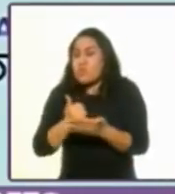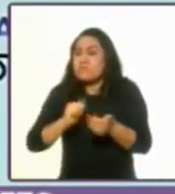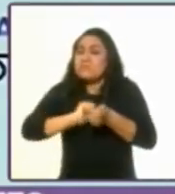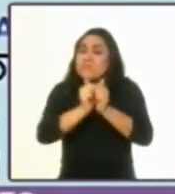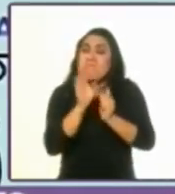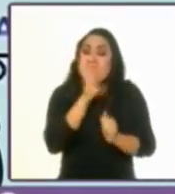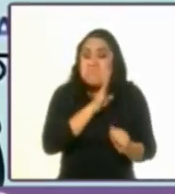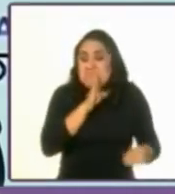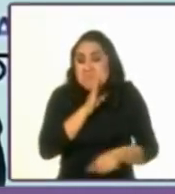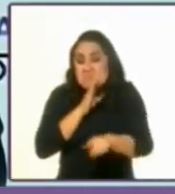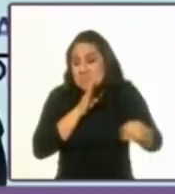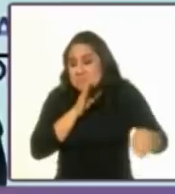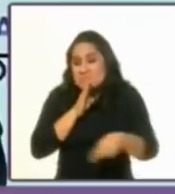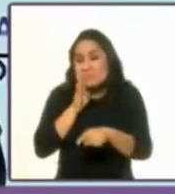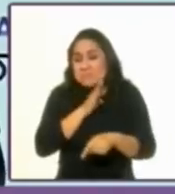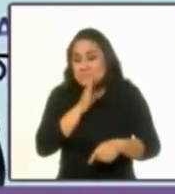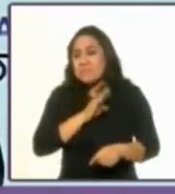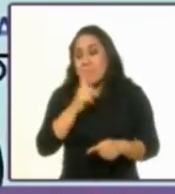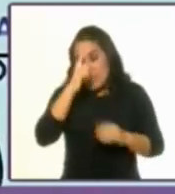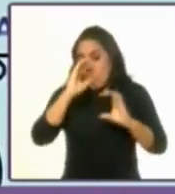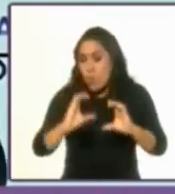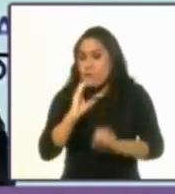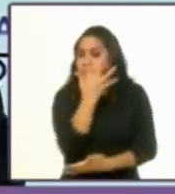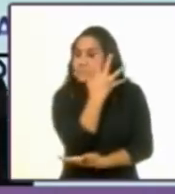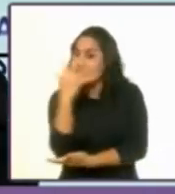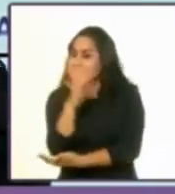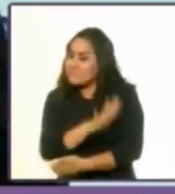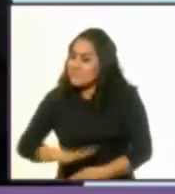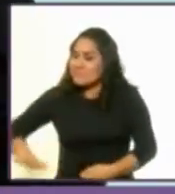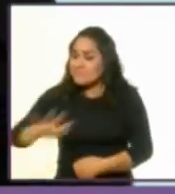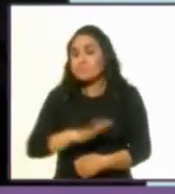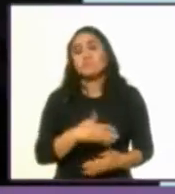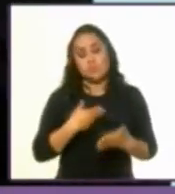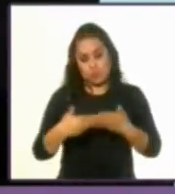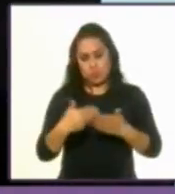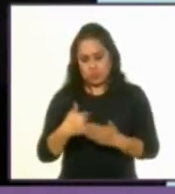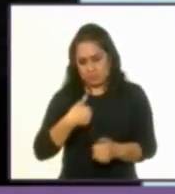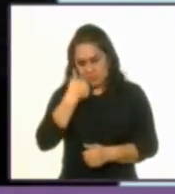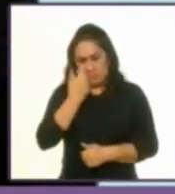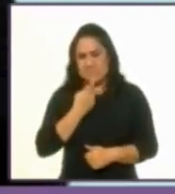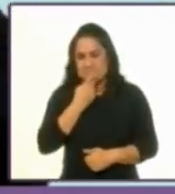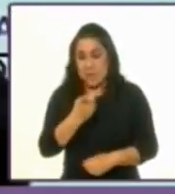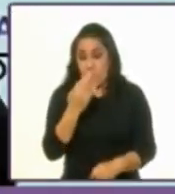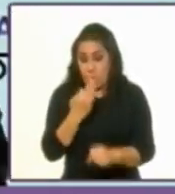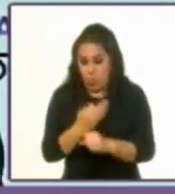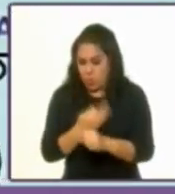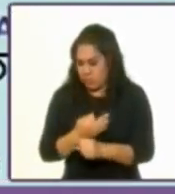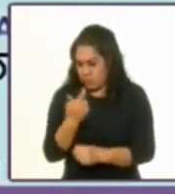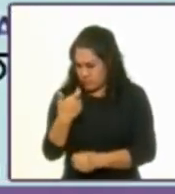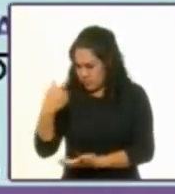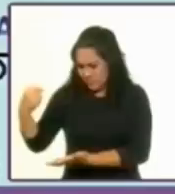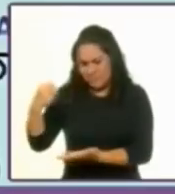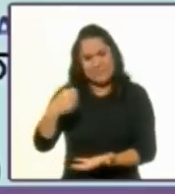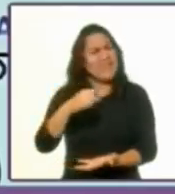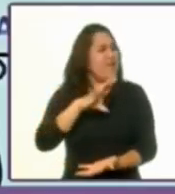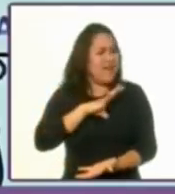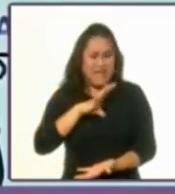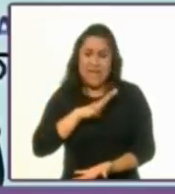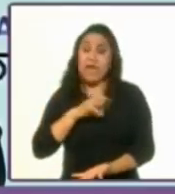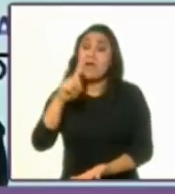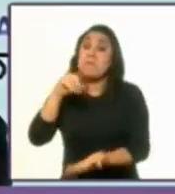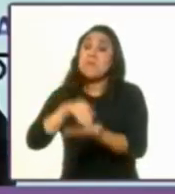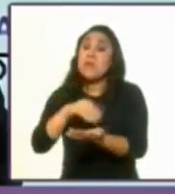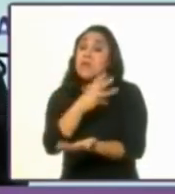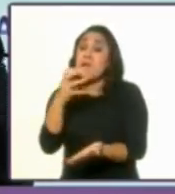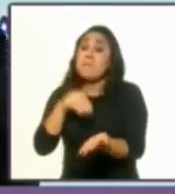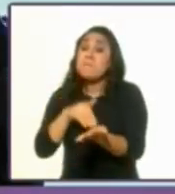proporcionan en términos de medio ambiente yo quisiera decir también que los recursos están son 1300 millones